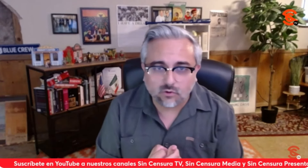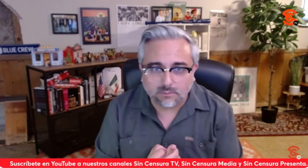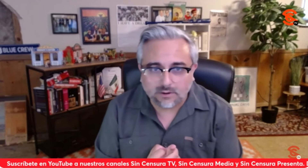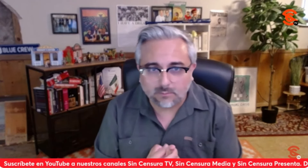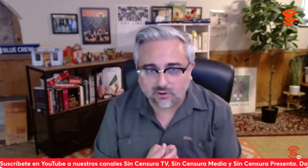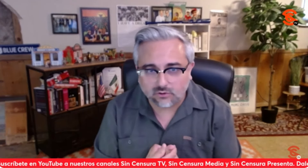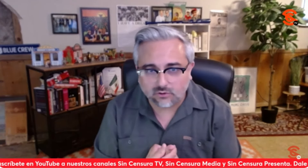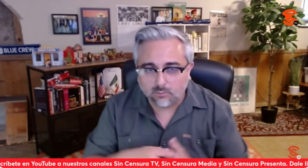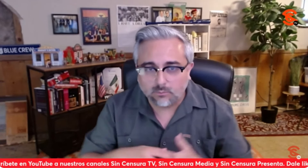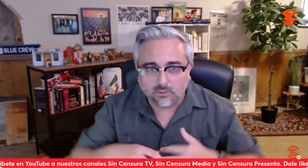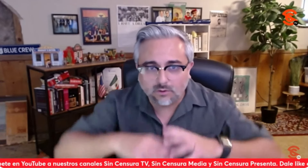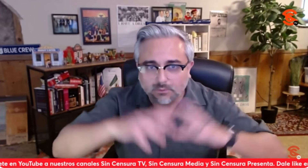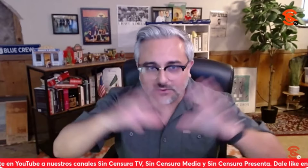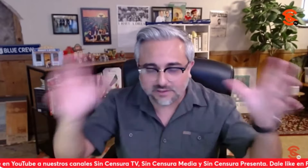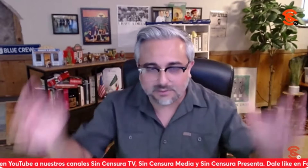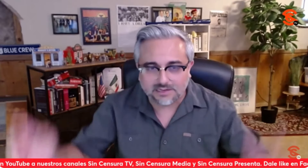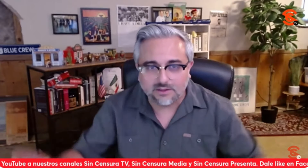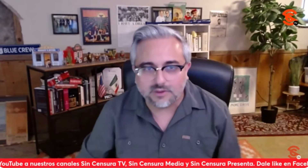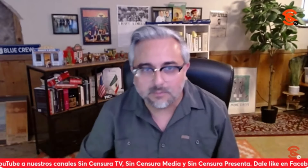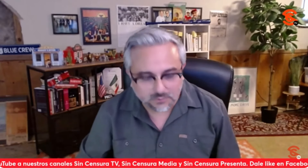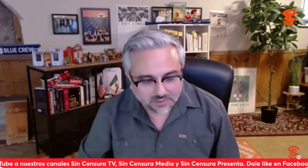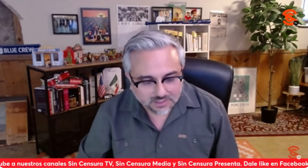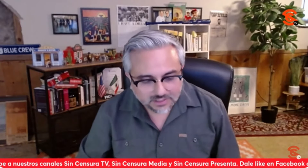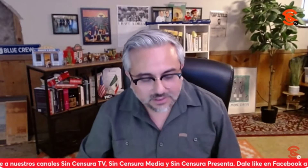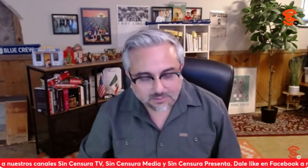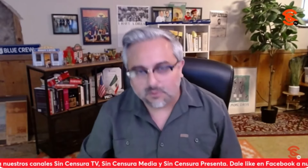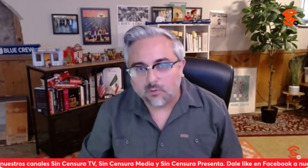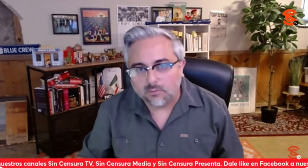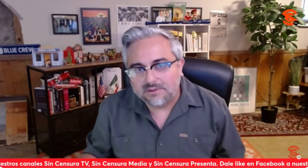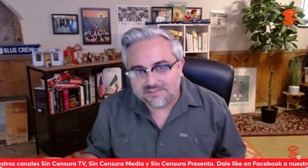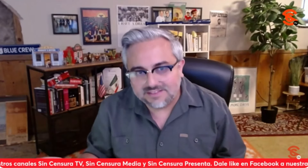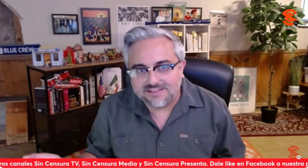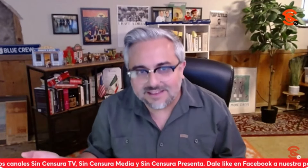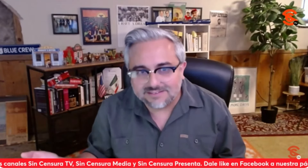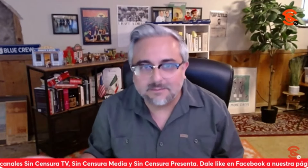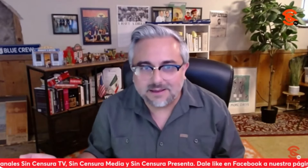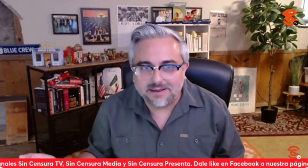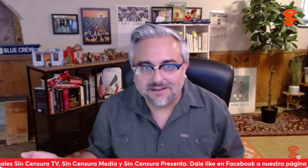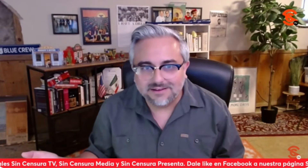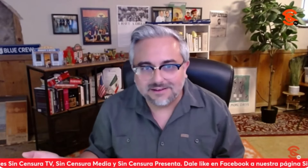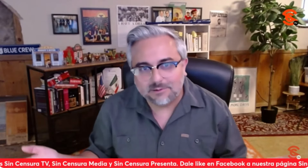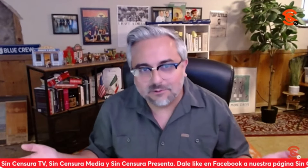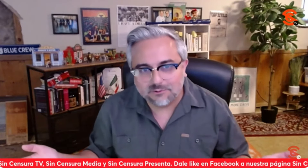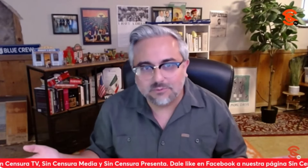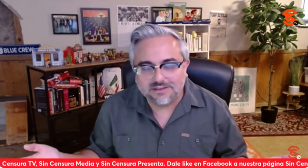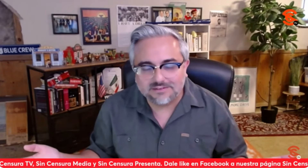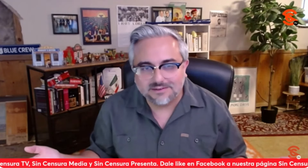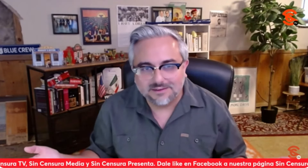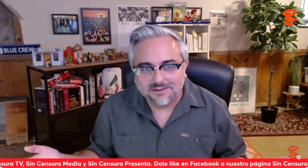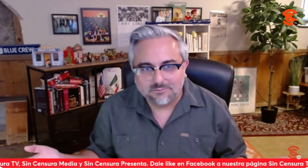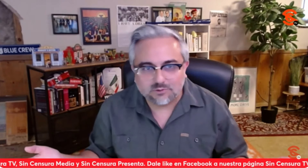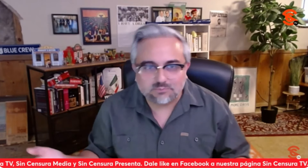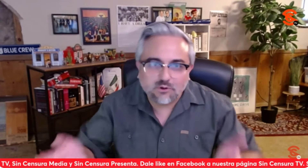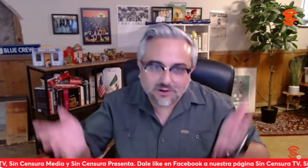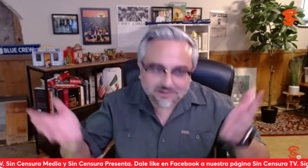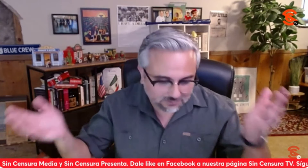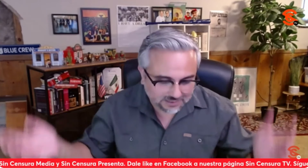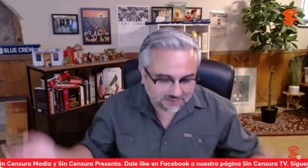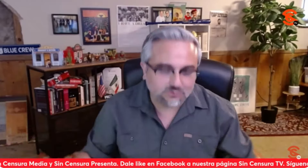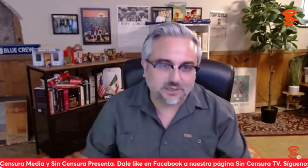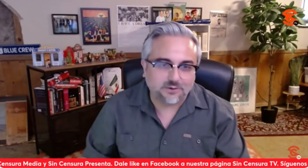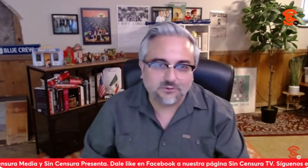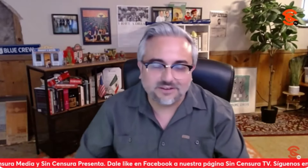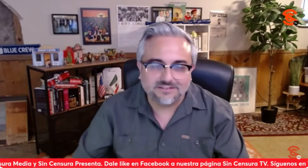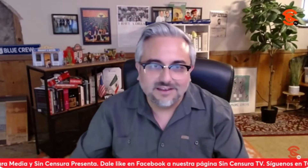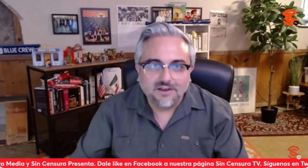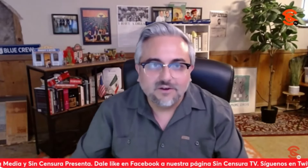puedan ocupar un cargo público por determinado tiempo. Pero como el presidente ya se va en menos de un mes, pues poco le servirán